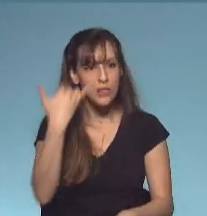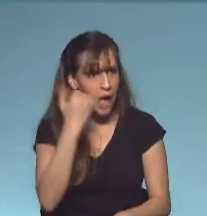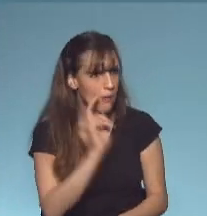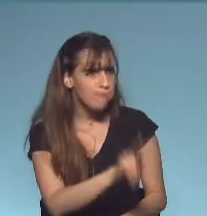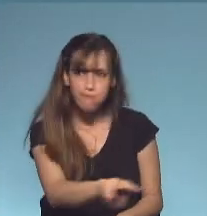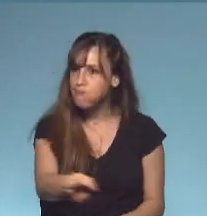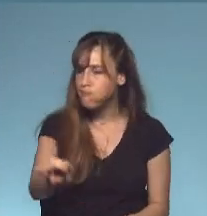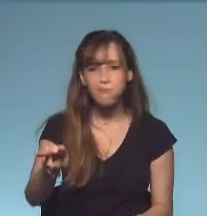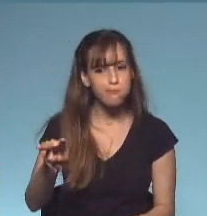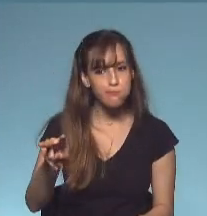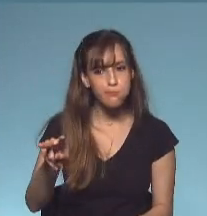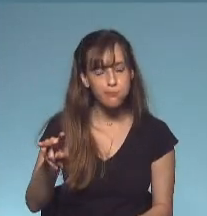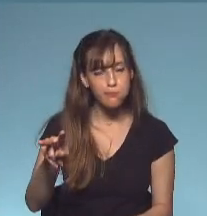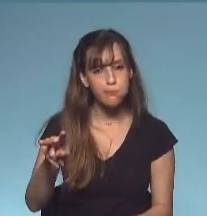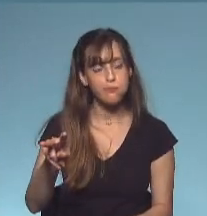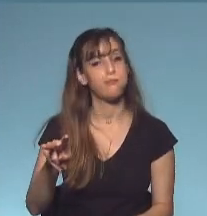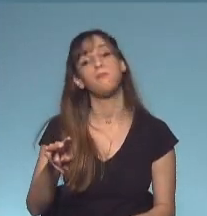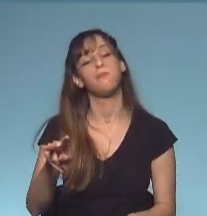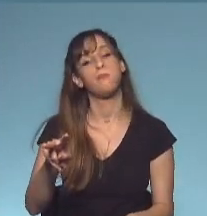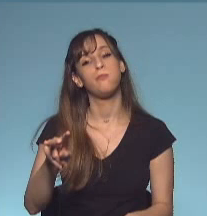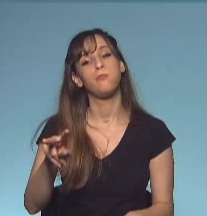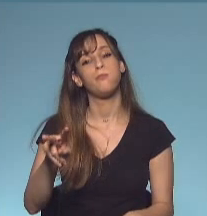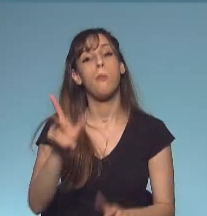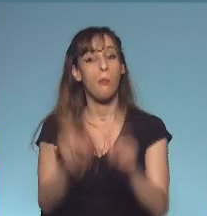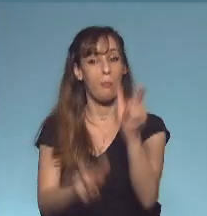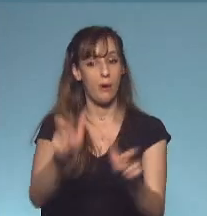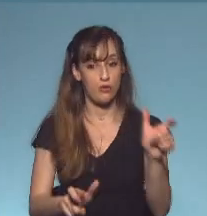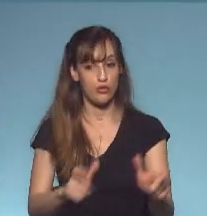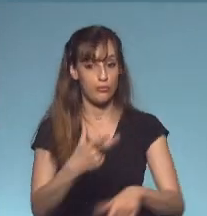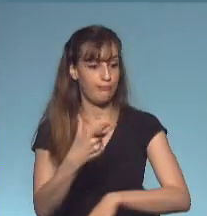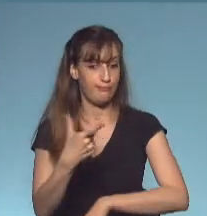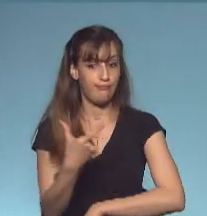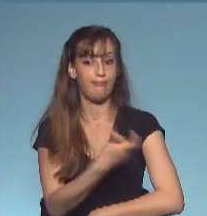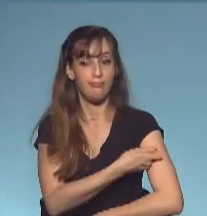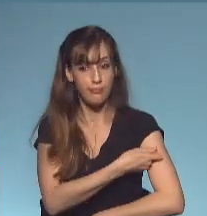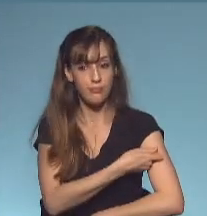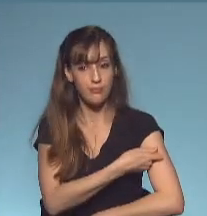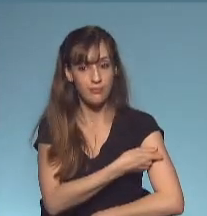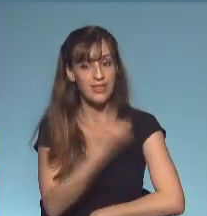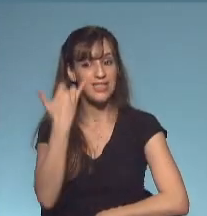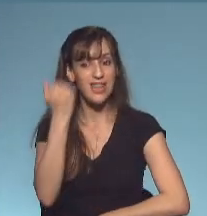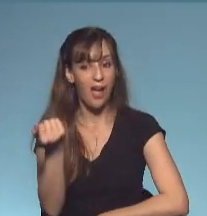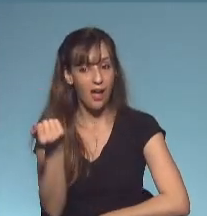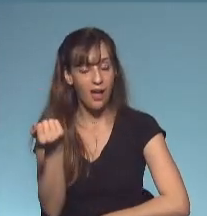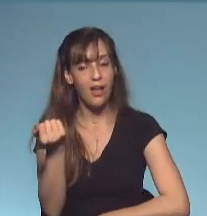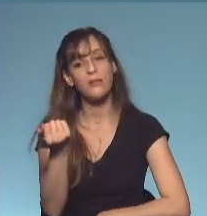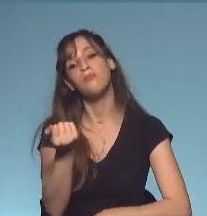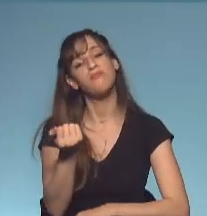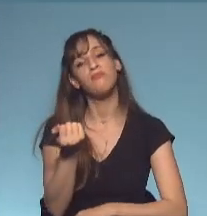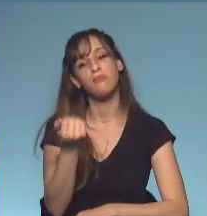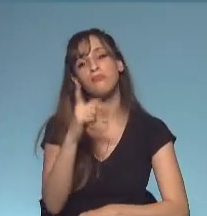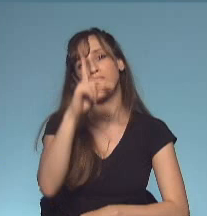las estadísticas, en las poblaciones vacunadas que recurren menos a los servicios